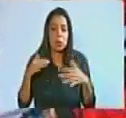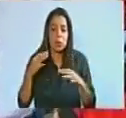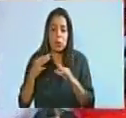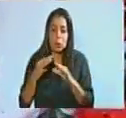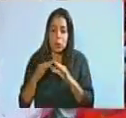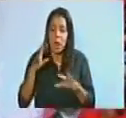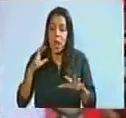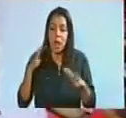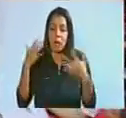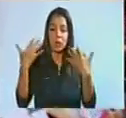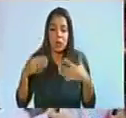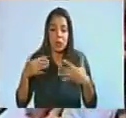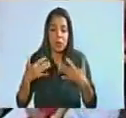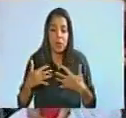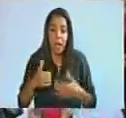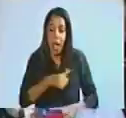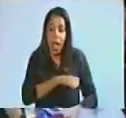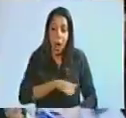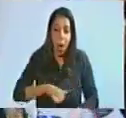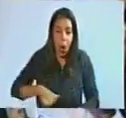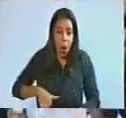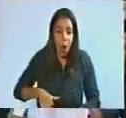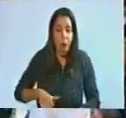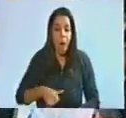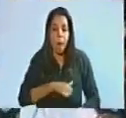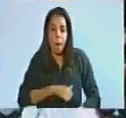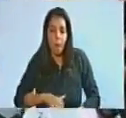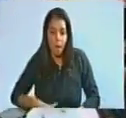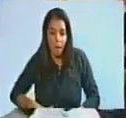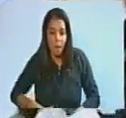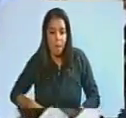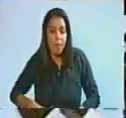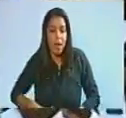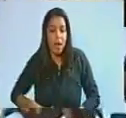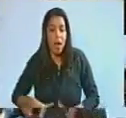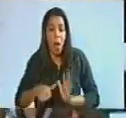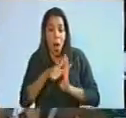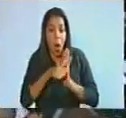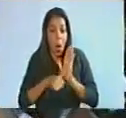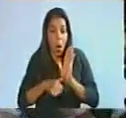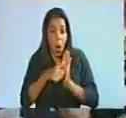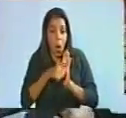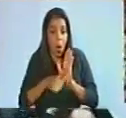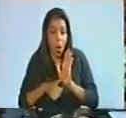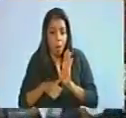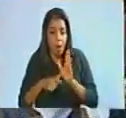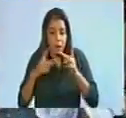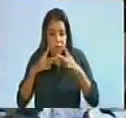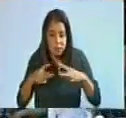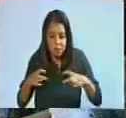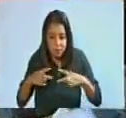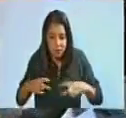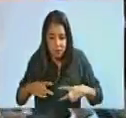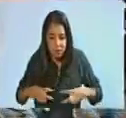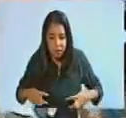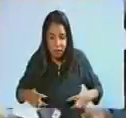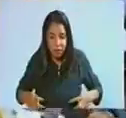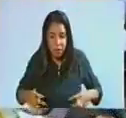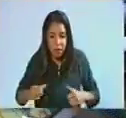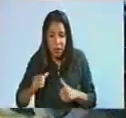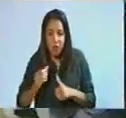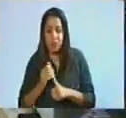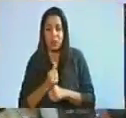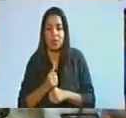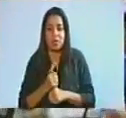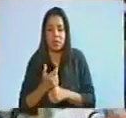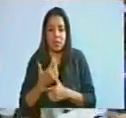apareció y me tuvieron que operar y tal, y cuando me estaban haciendo ya las revisiones finales, cuando uno es agnóstico, no